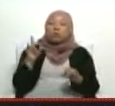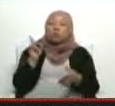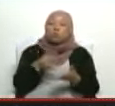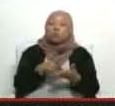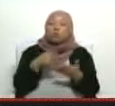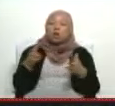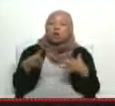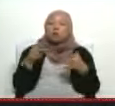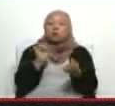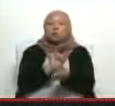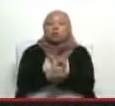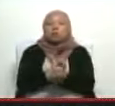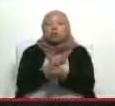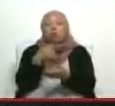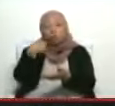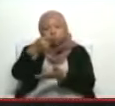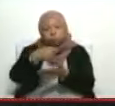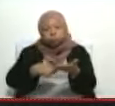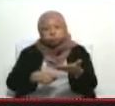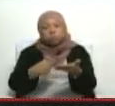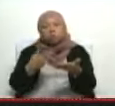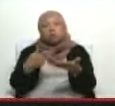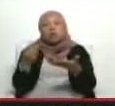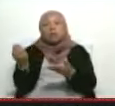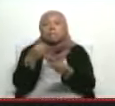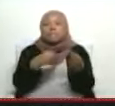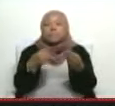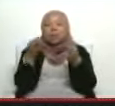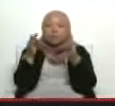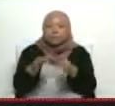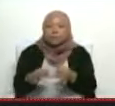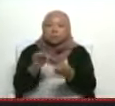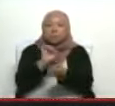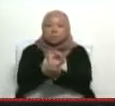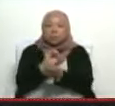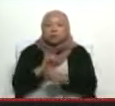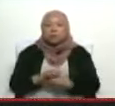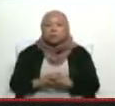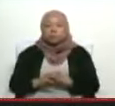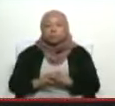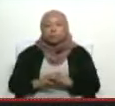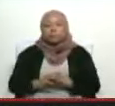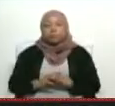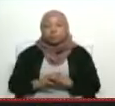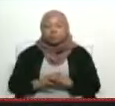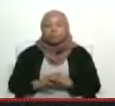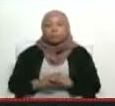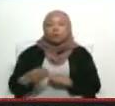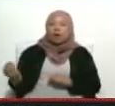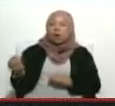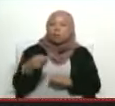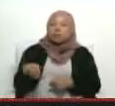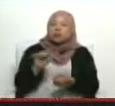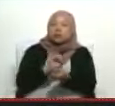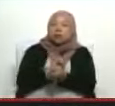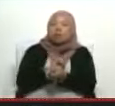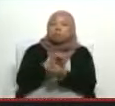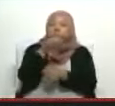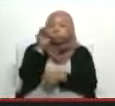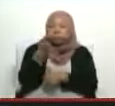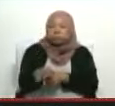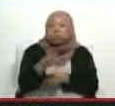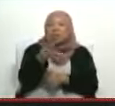sentencia definitivamente firme con la máxima pena. La máxima pena